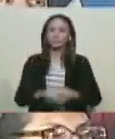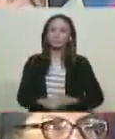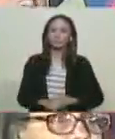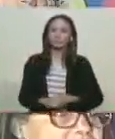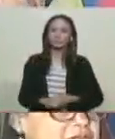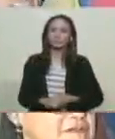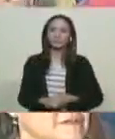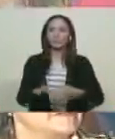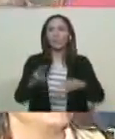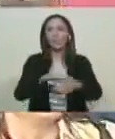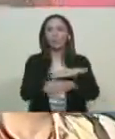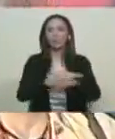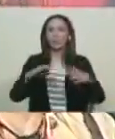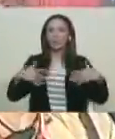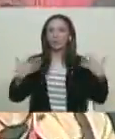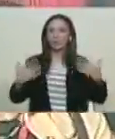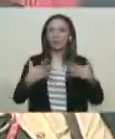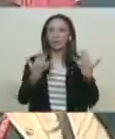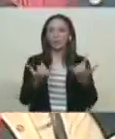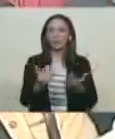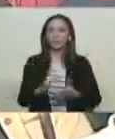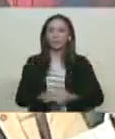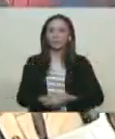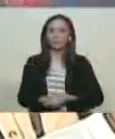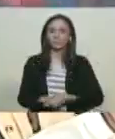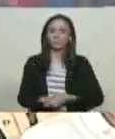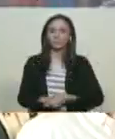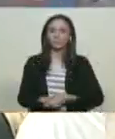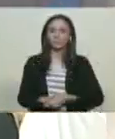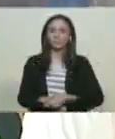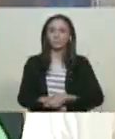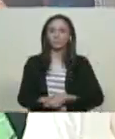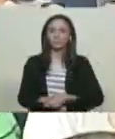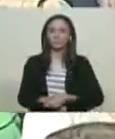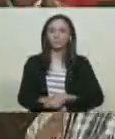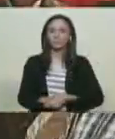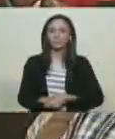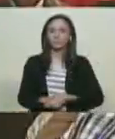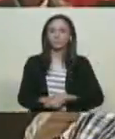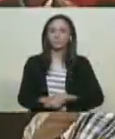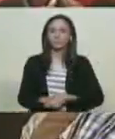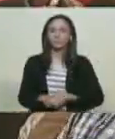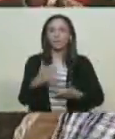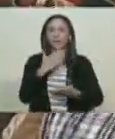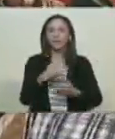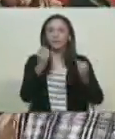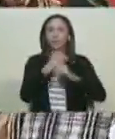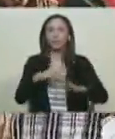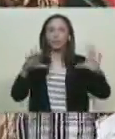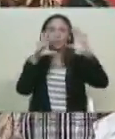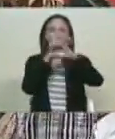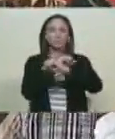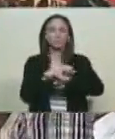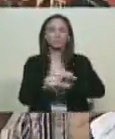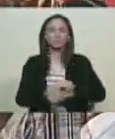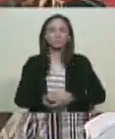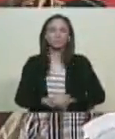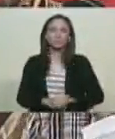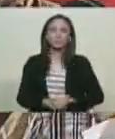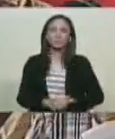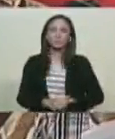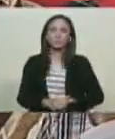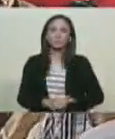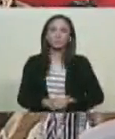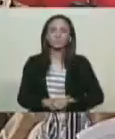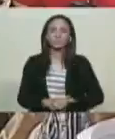¡Música! ¡Alegría! ¡Somos alegría! ¡Somos mayoría! Muchas gracias, camarada. Gracias. Dale para adelante,